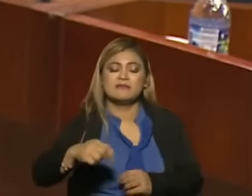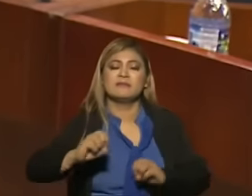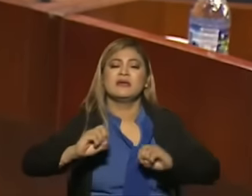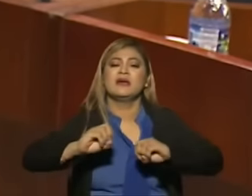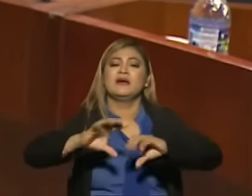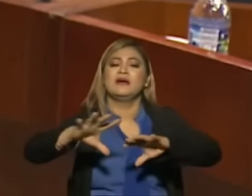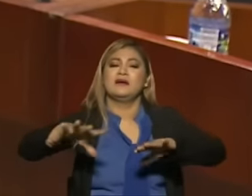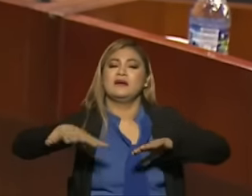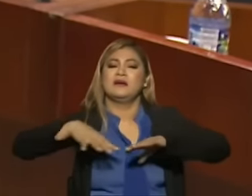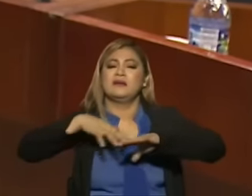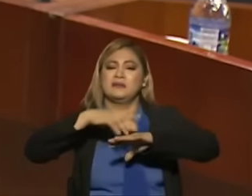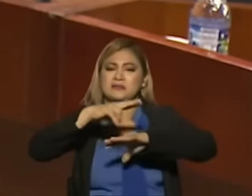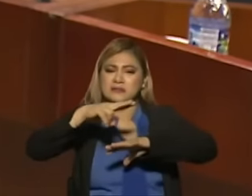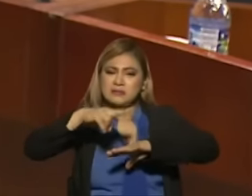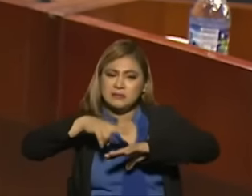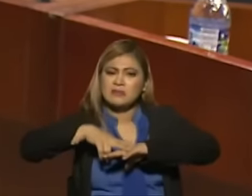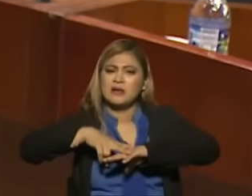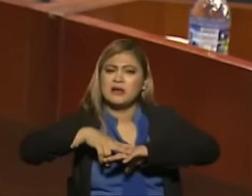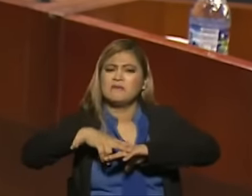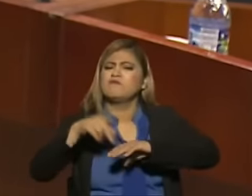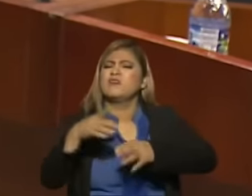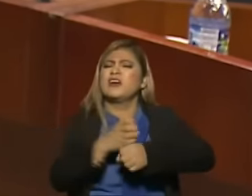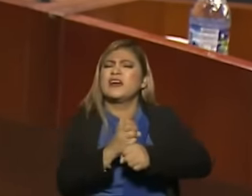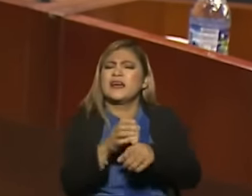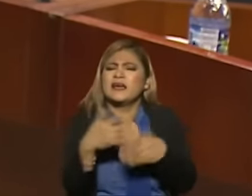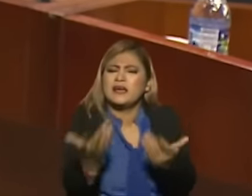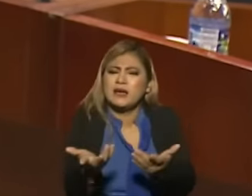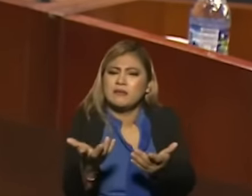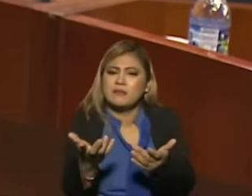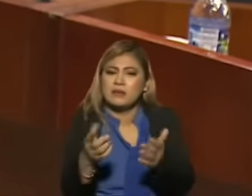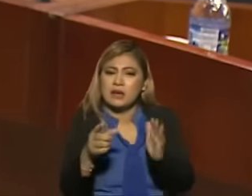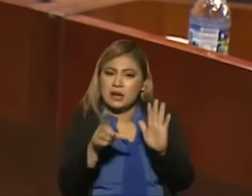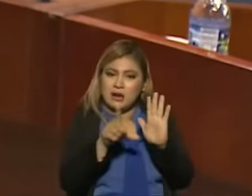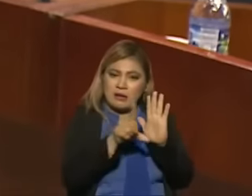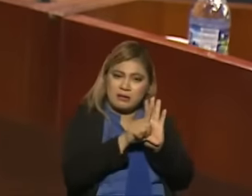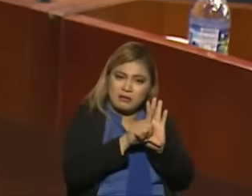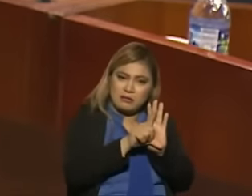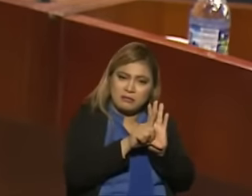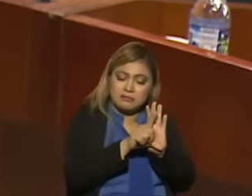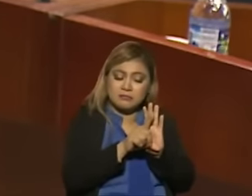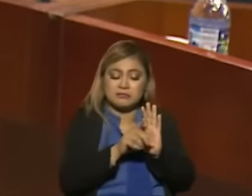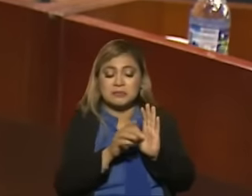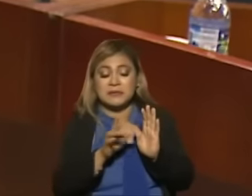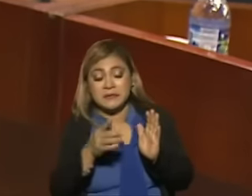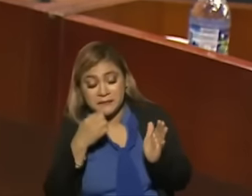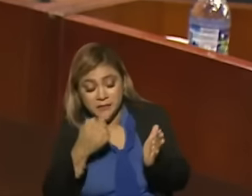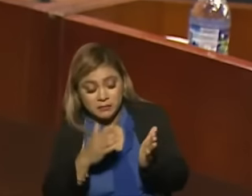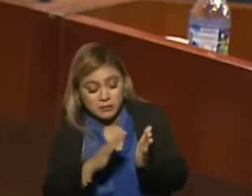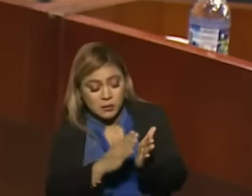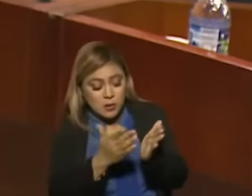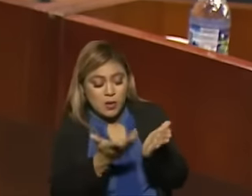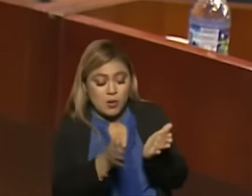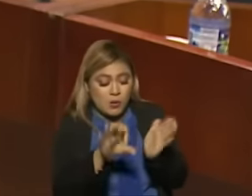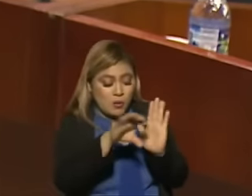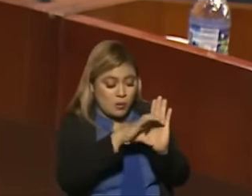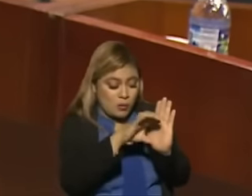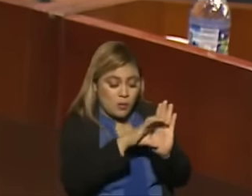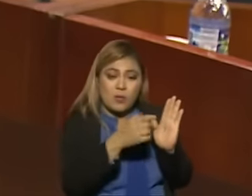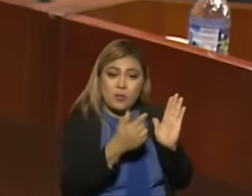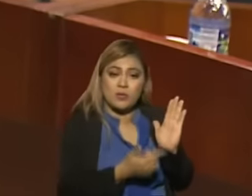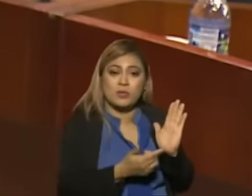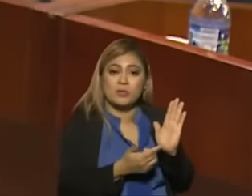para hacer lo que dicta la ley, lo que dicta la Constitución. Y eso es asegurar un